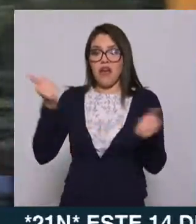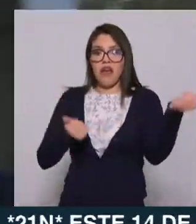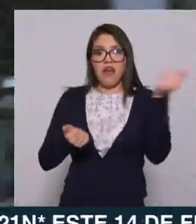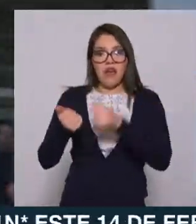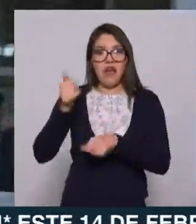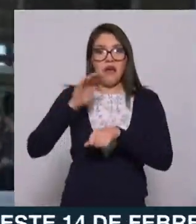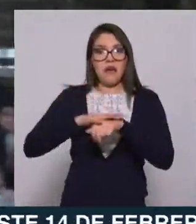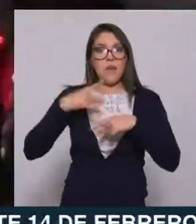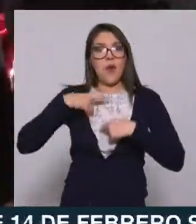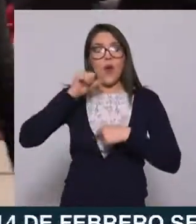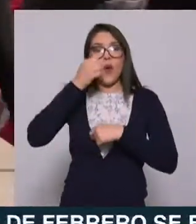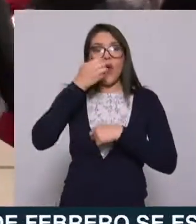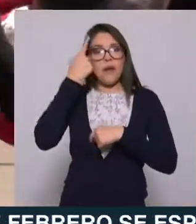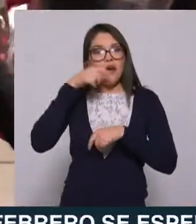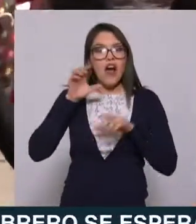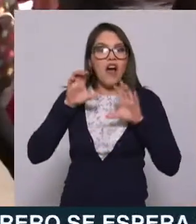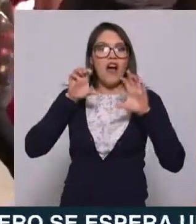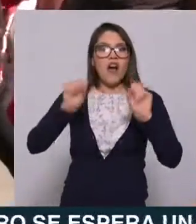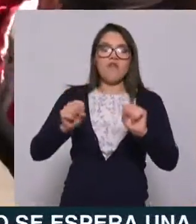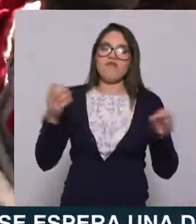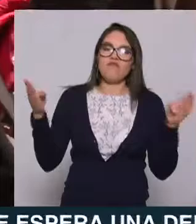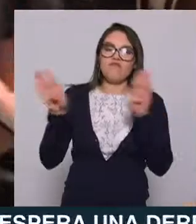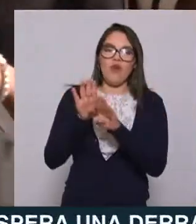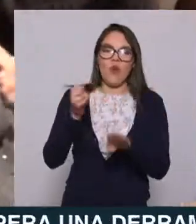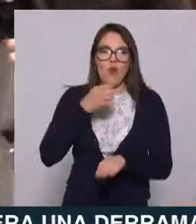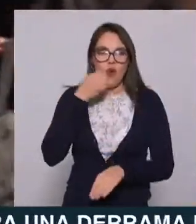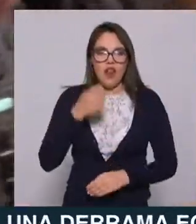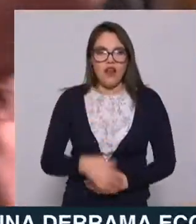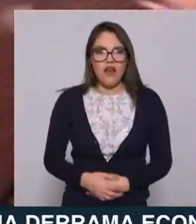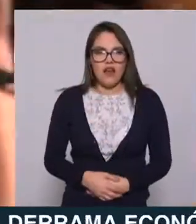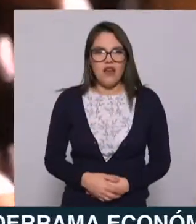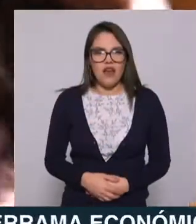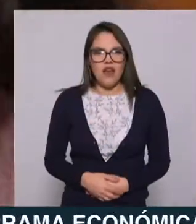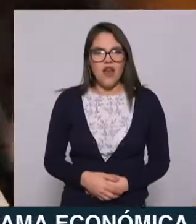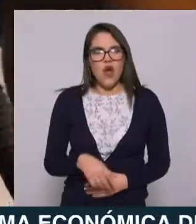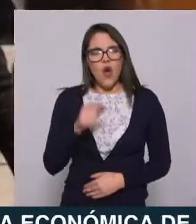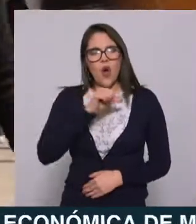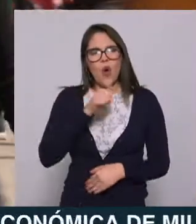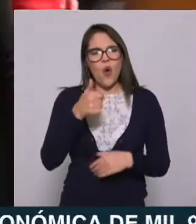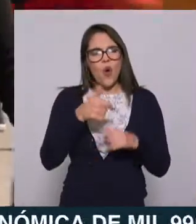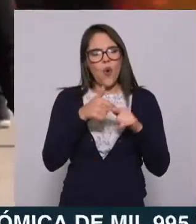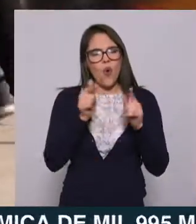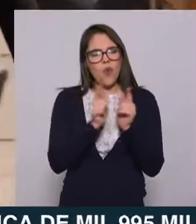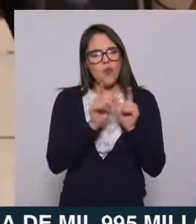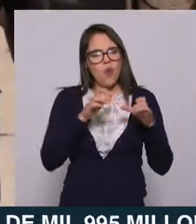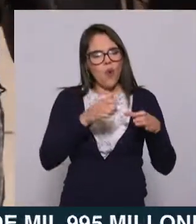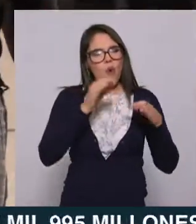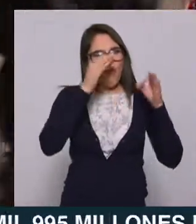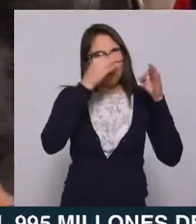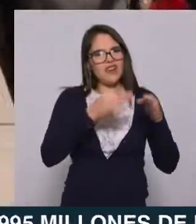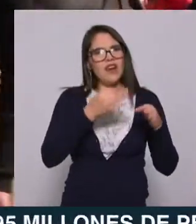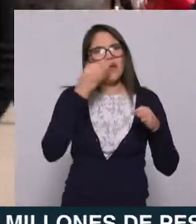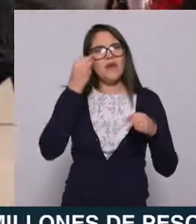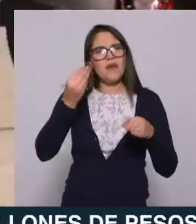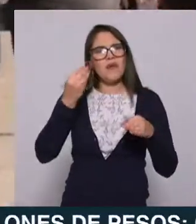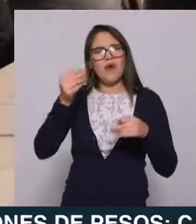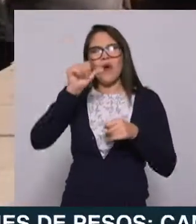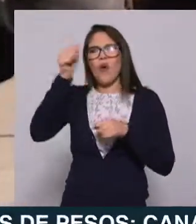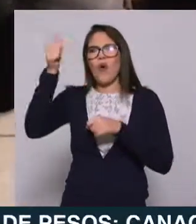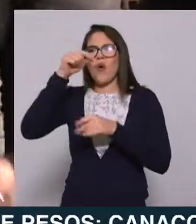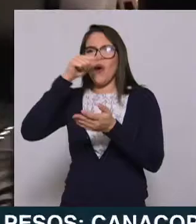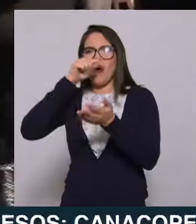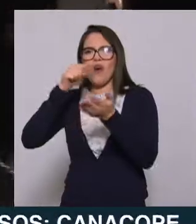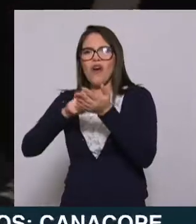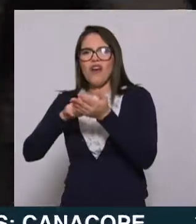escuela. Los colectivos son oficiales de esta prepa, pero ahorita hay muchos infiltrados de otros